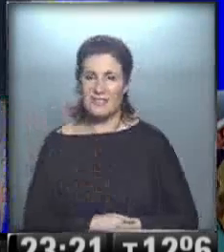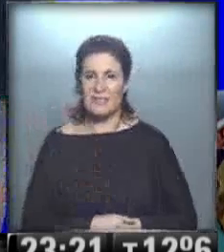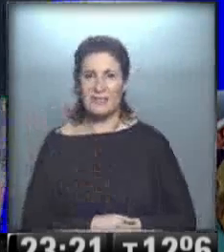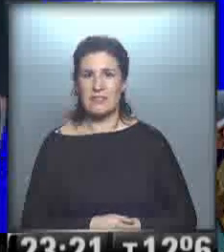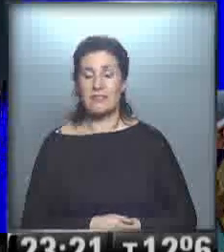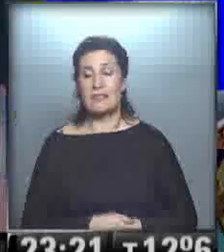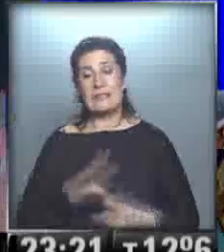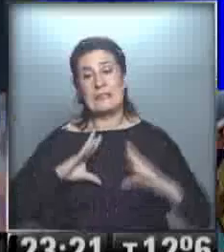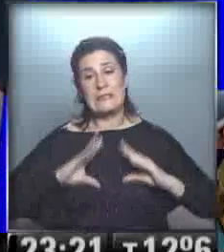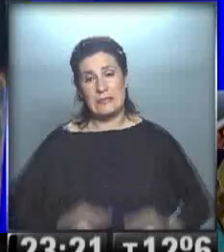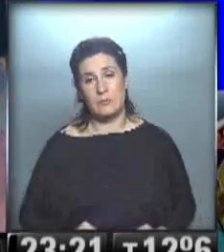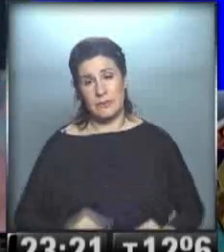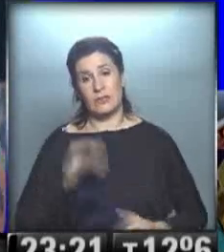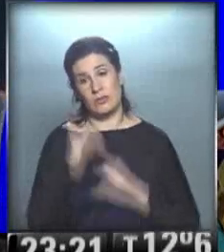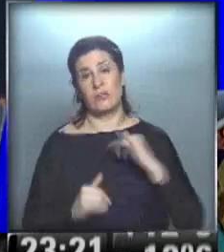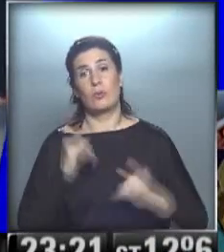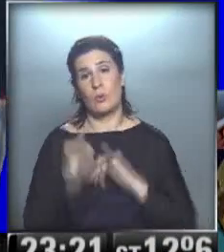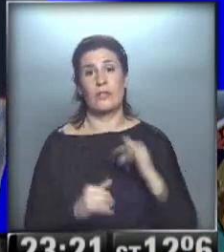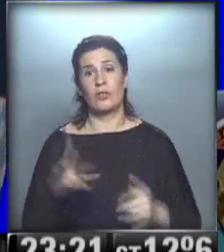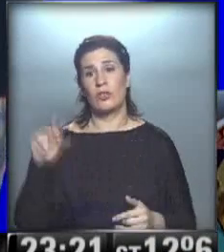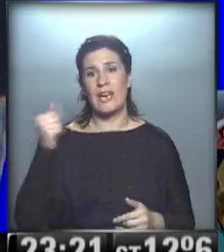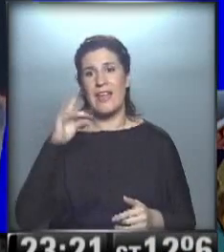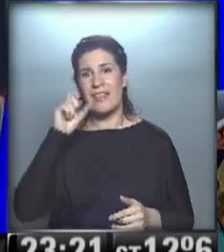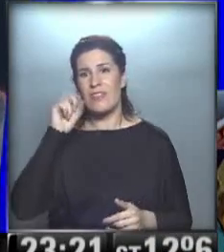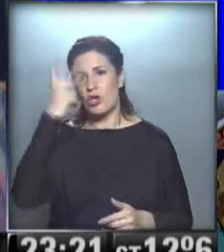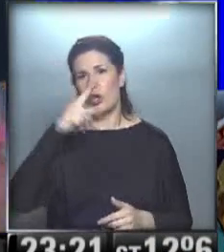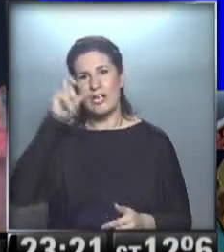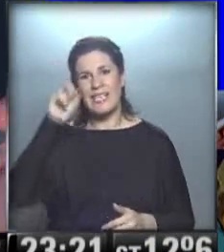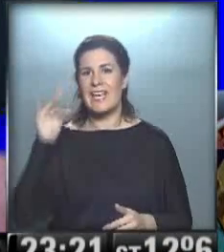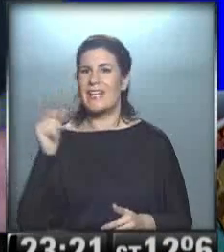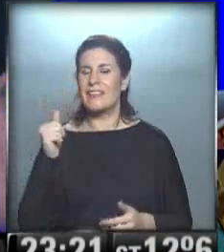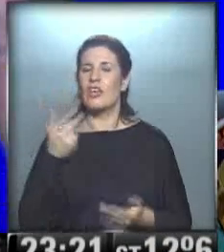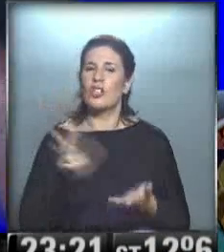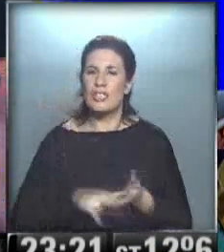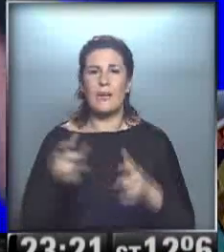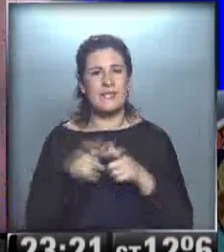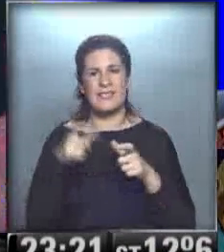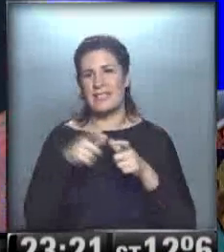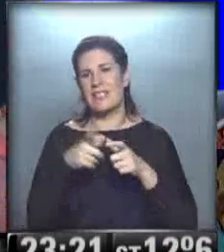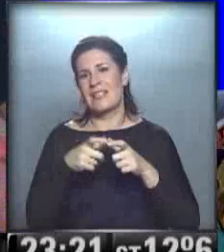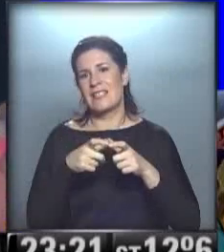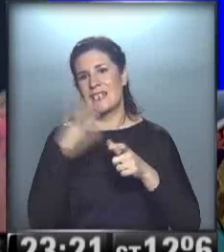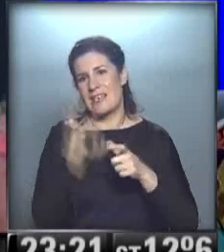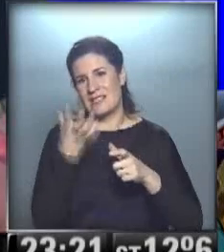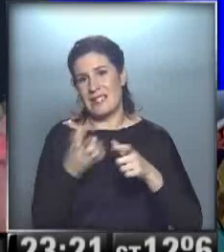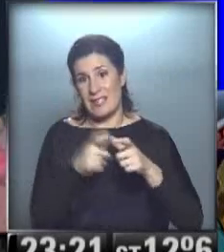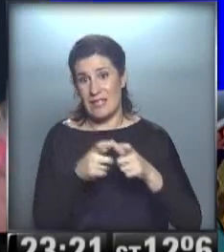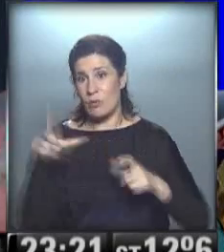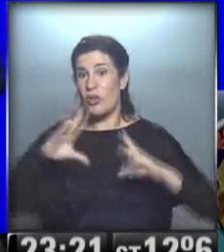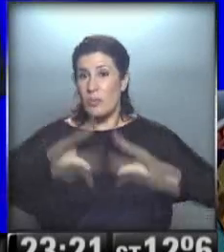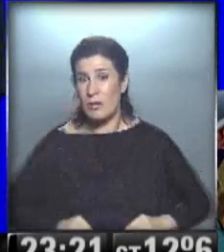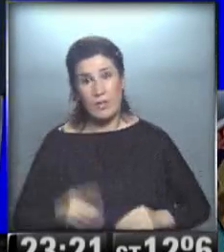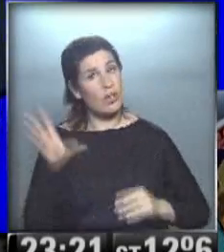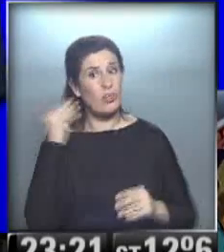sumar a la depresión post-mundial, Radiohead vuelve a grabar un disco, así que si estabas deprimido, ya sabes, la mejor forma para deprimirte como es